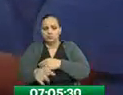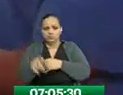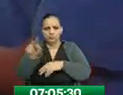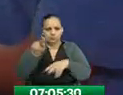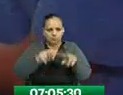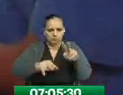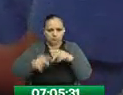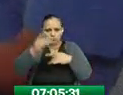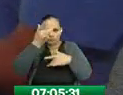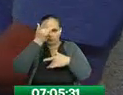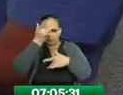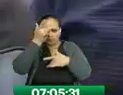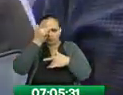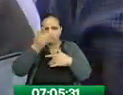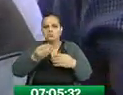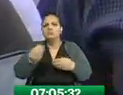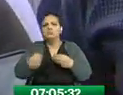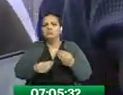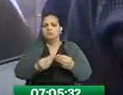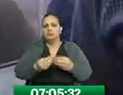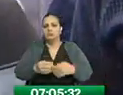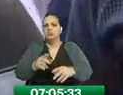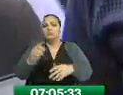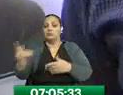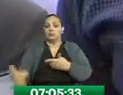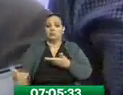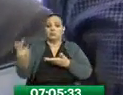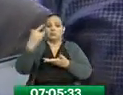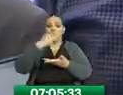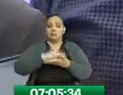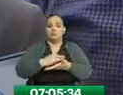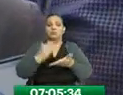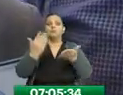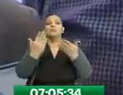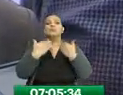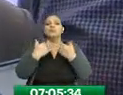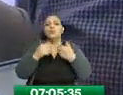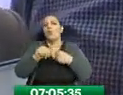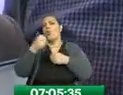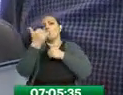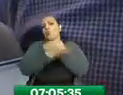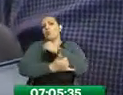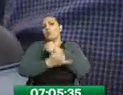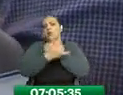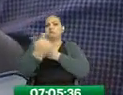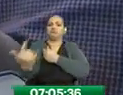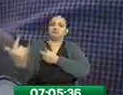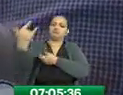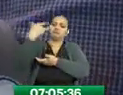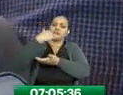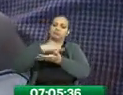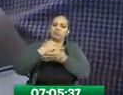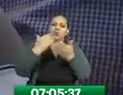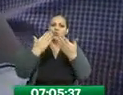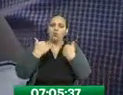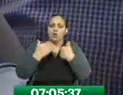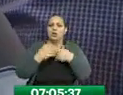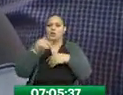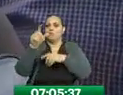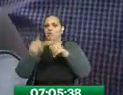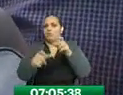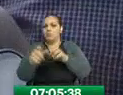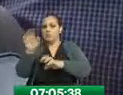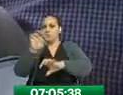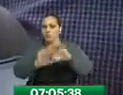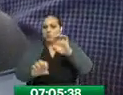principal. Todo el que llega a Guayaquil de vuelos internacionales tenga positivo aquí con nuestras pruebas rápidas